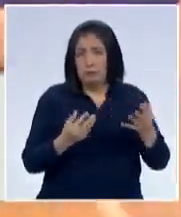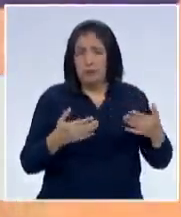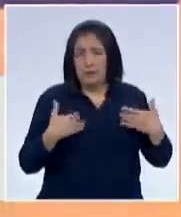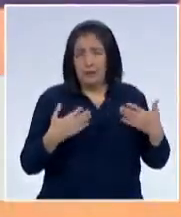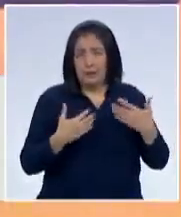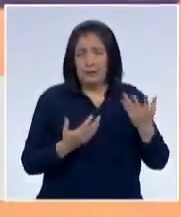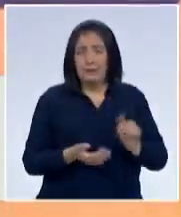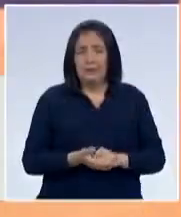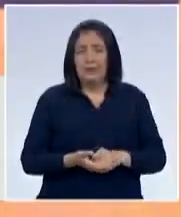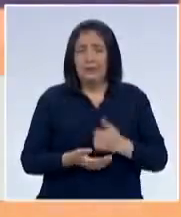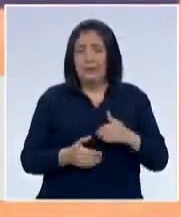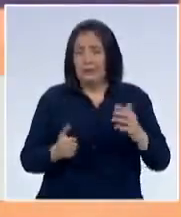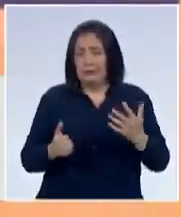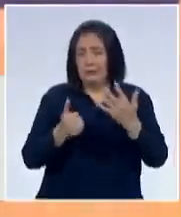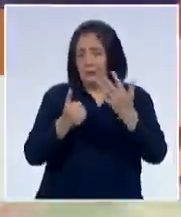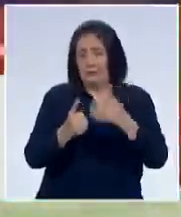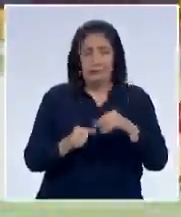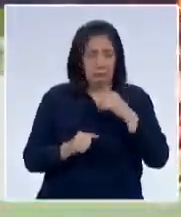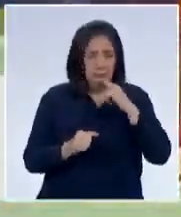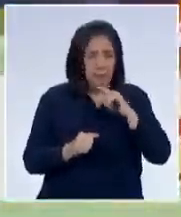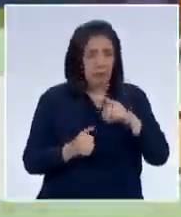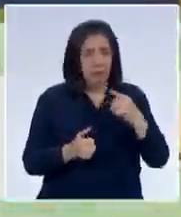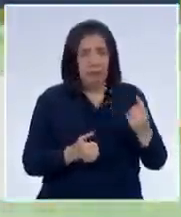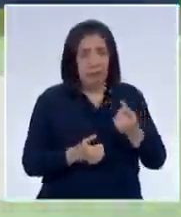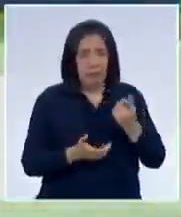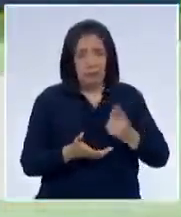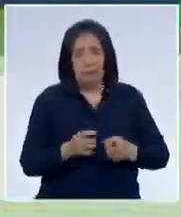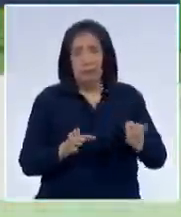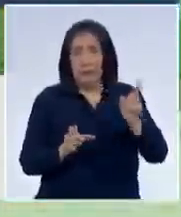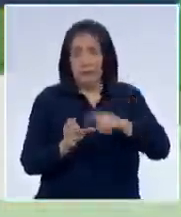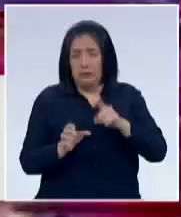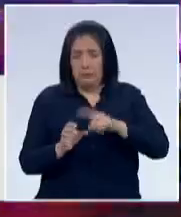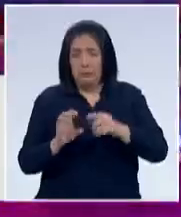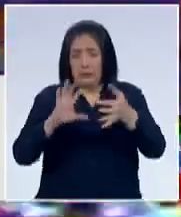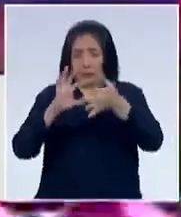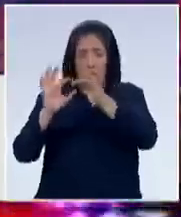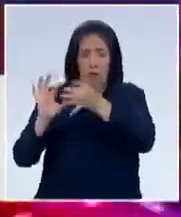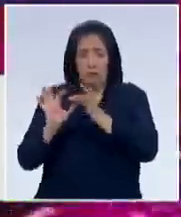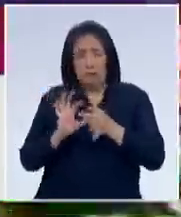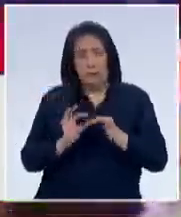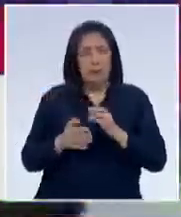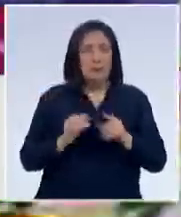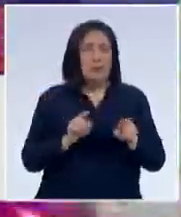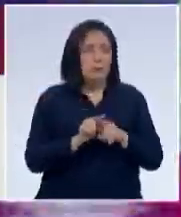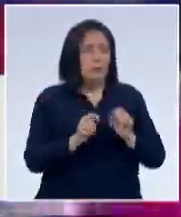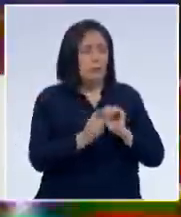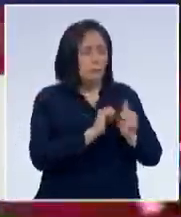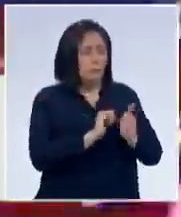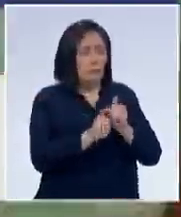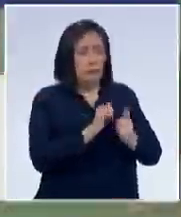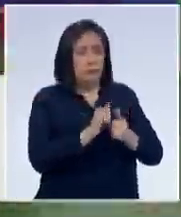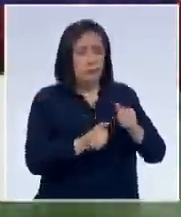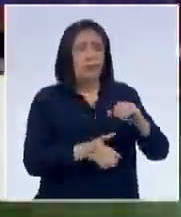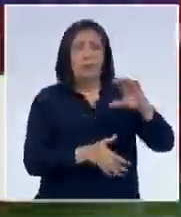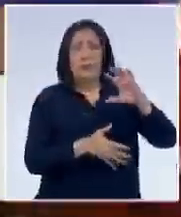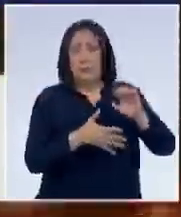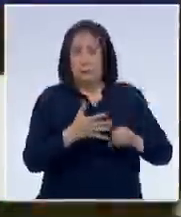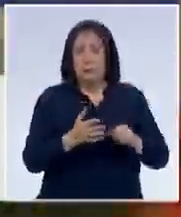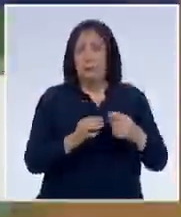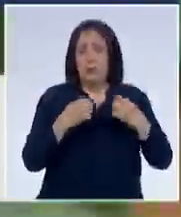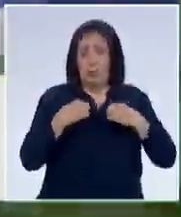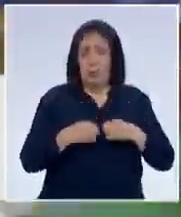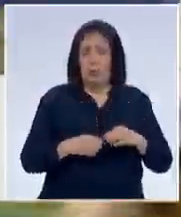especialmente en el sexteto femenino que participó, no solo bien lo dices tú, en las Olimpiadas, sino en campeonatos sudamericanos, donde sí nos llevamos varios oros.